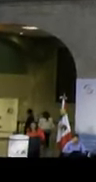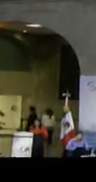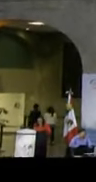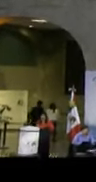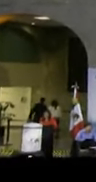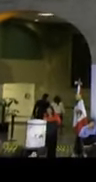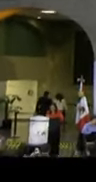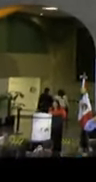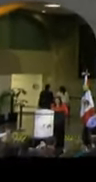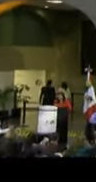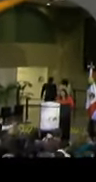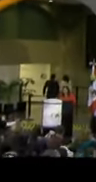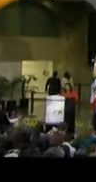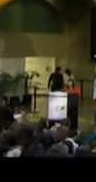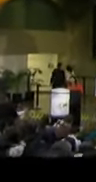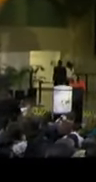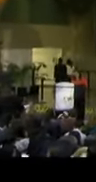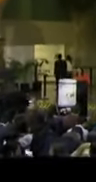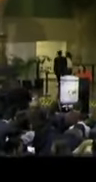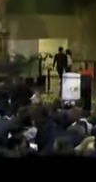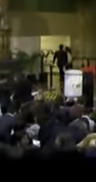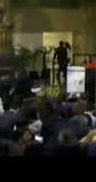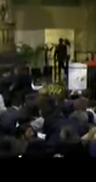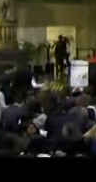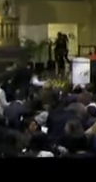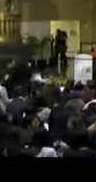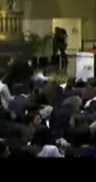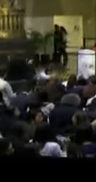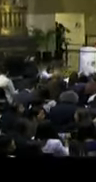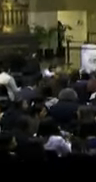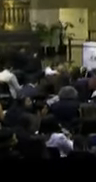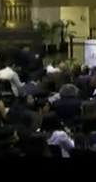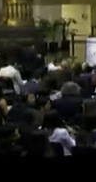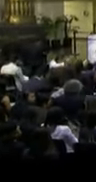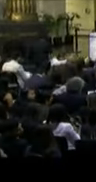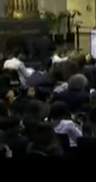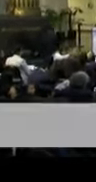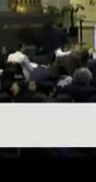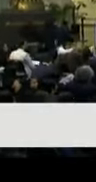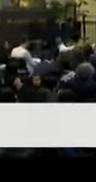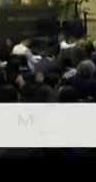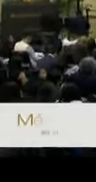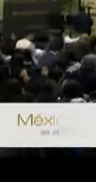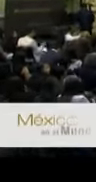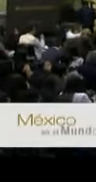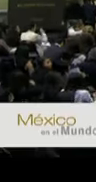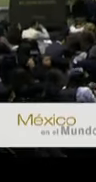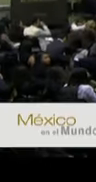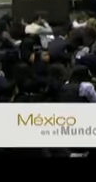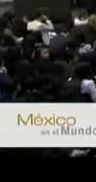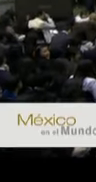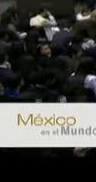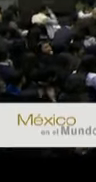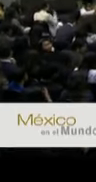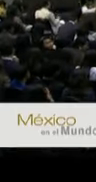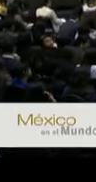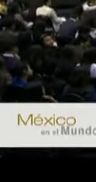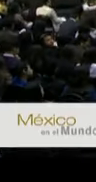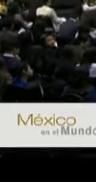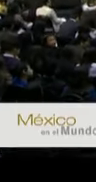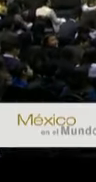Muy buenas tardes. Con el tema México y la sociedad civil organizada en el mundo, Agenda Posterior 2015,